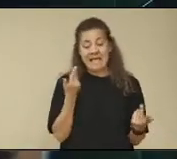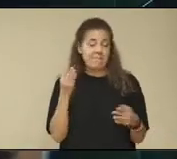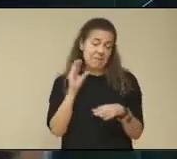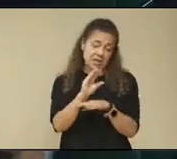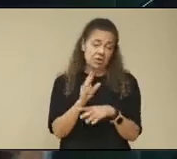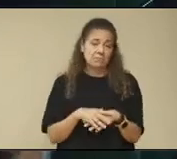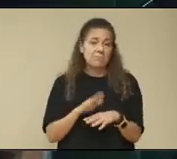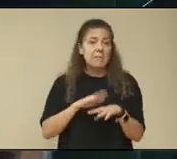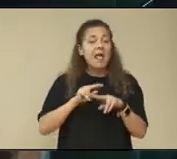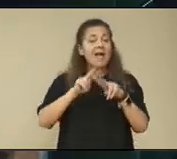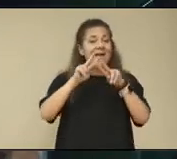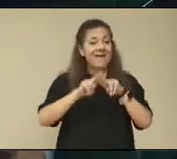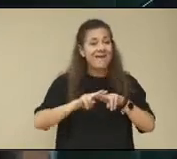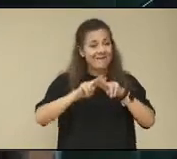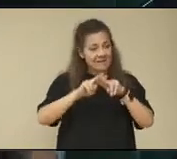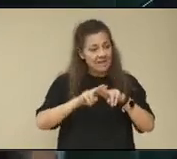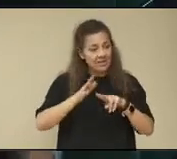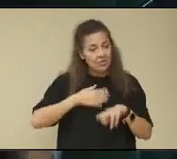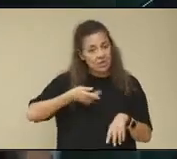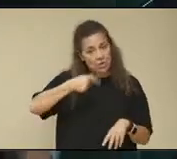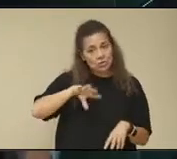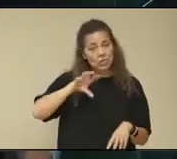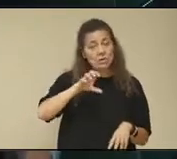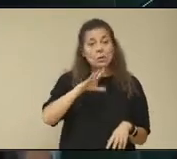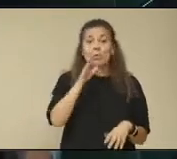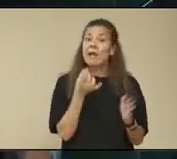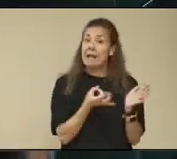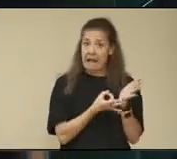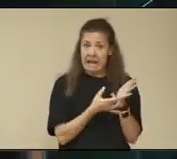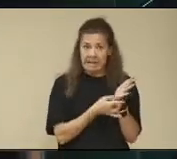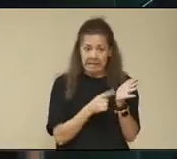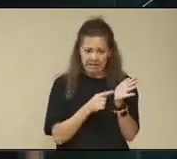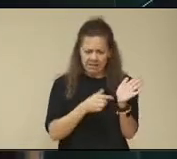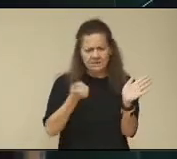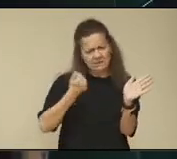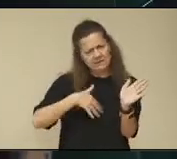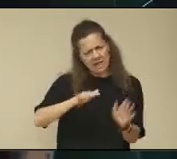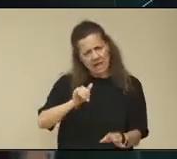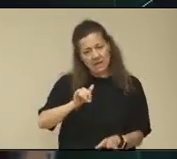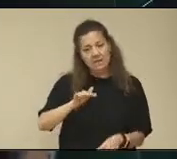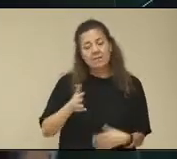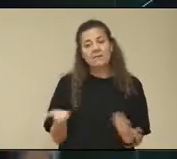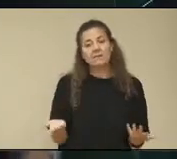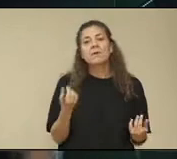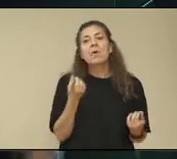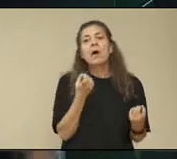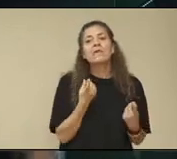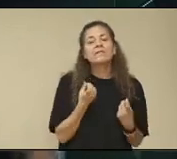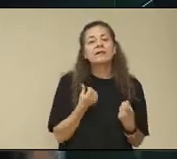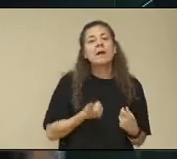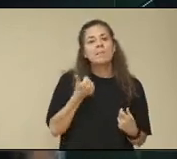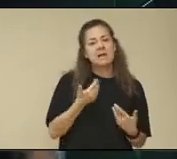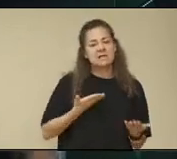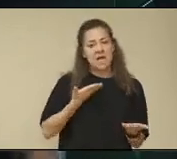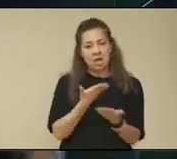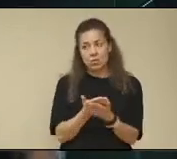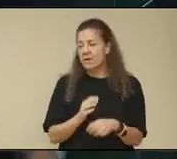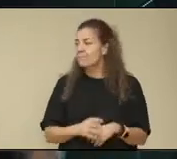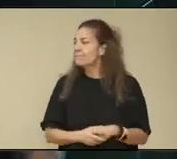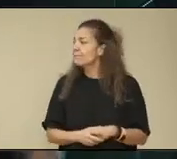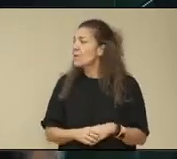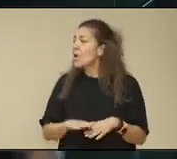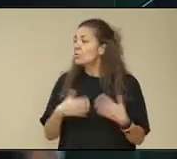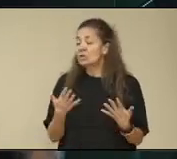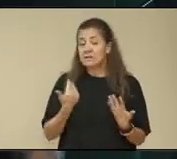en investigación en nuestro país, porque calidad hay, pero quizá hace falta más ayuda, ¿no? Bueno,